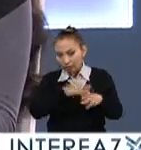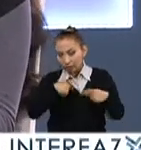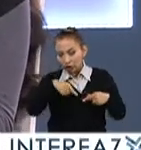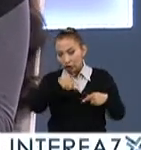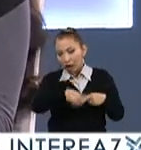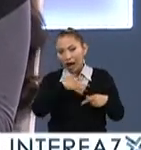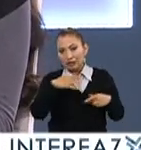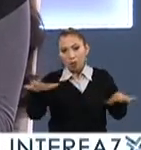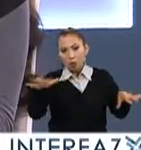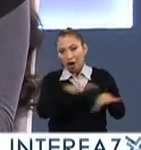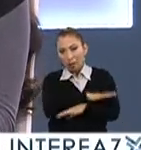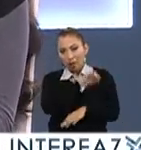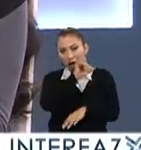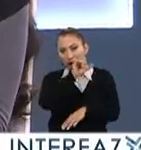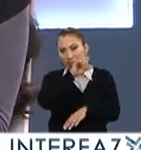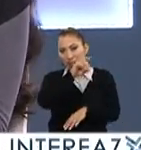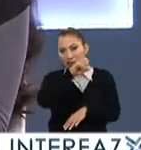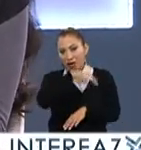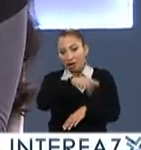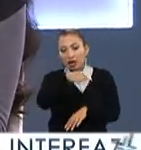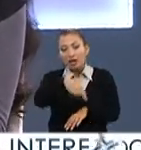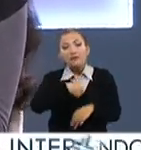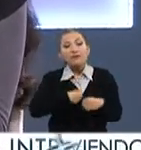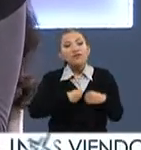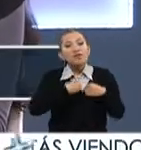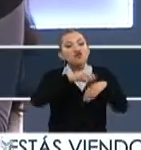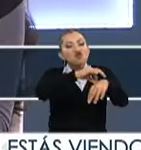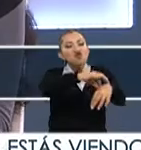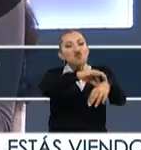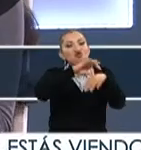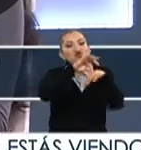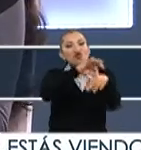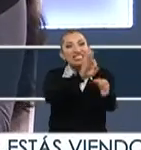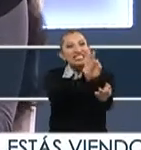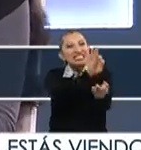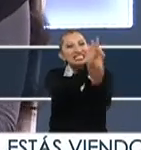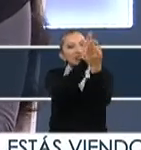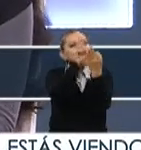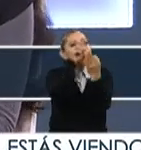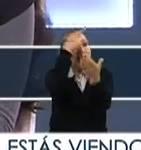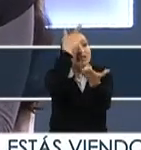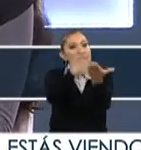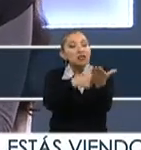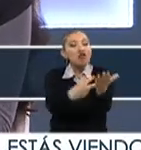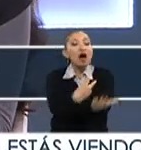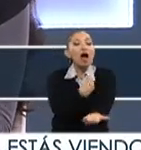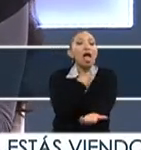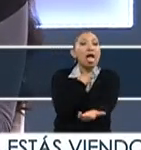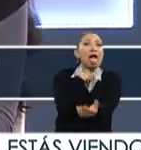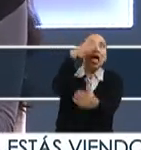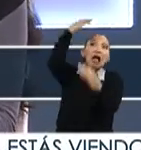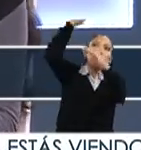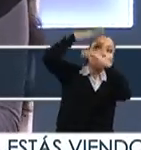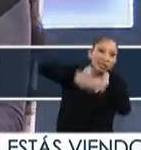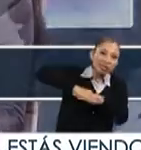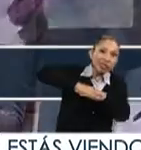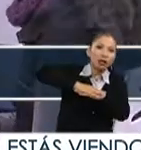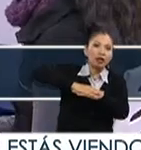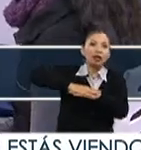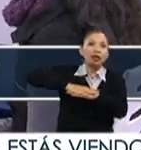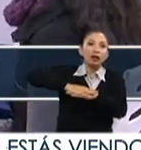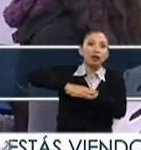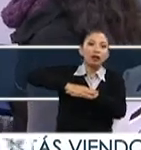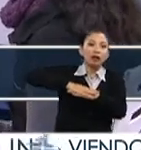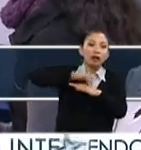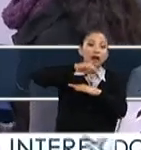que desarrollan este trastorno que vivieron el evento de cerca, incluso que estuvieron atrapados en un derrumbe.